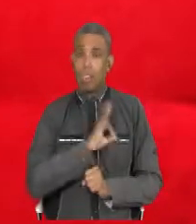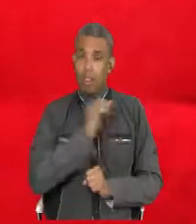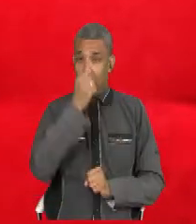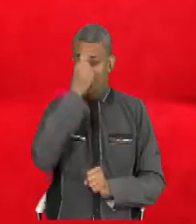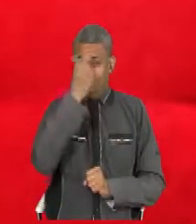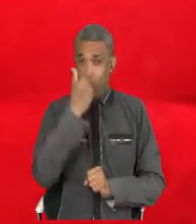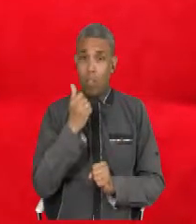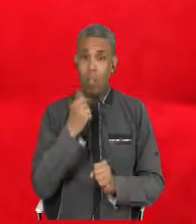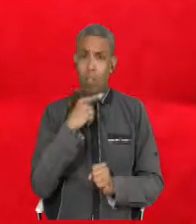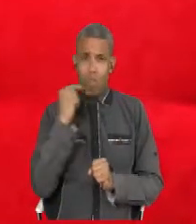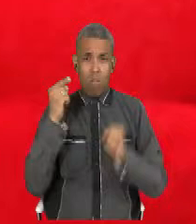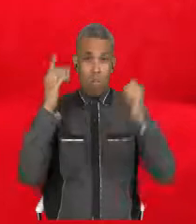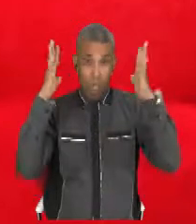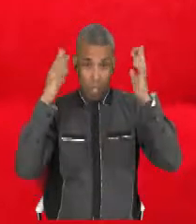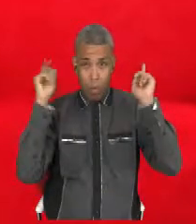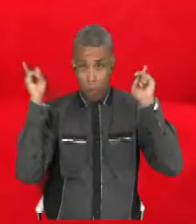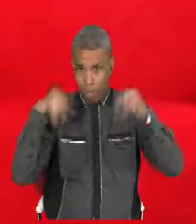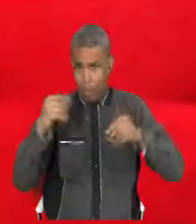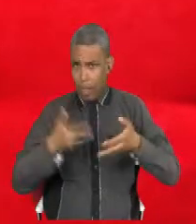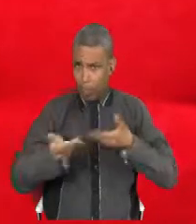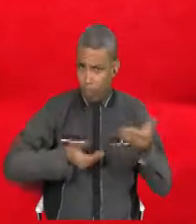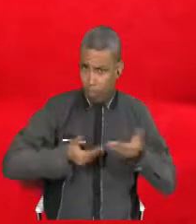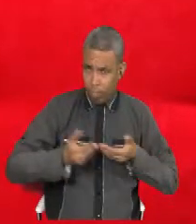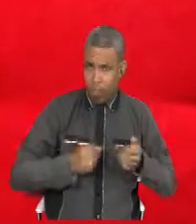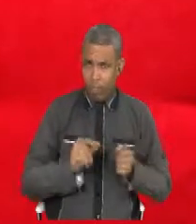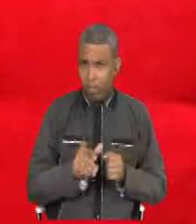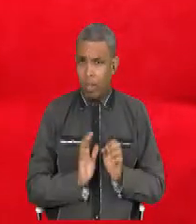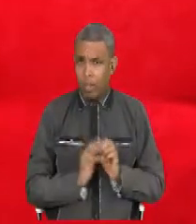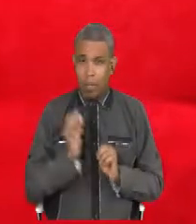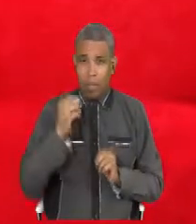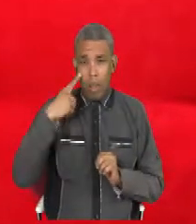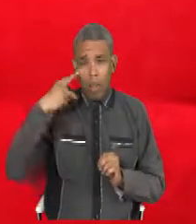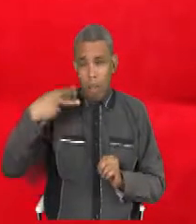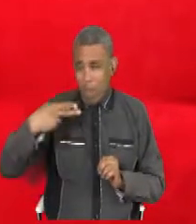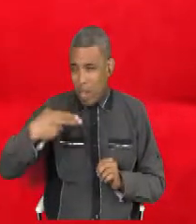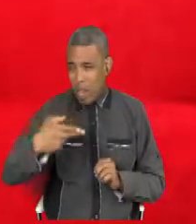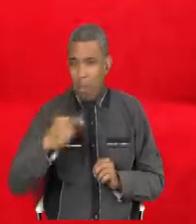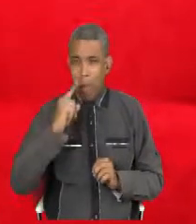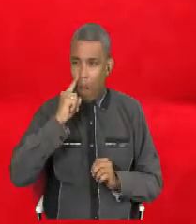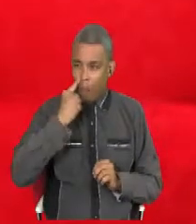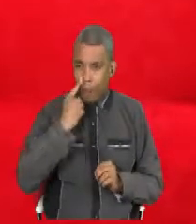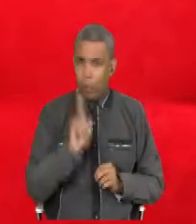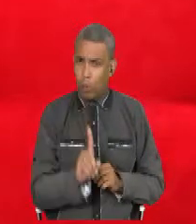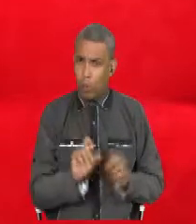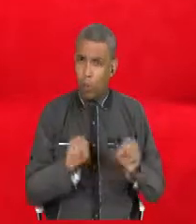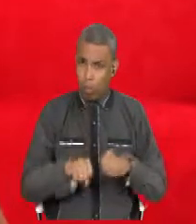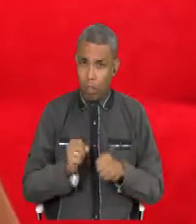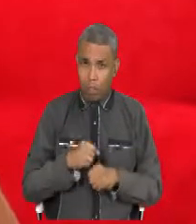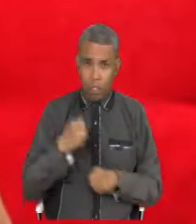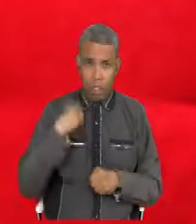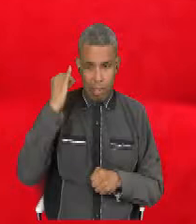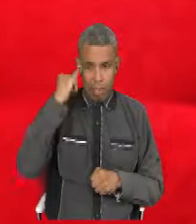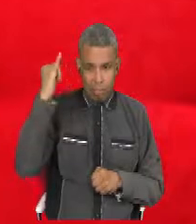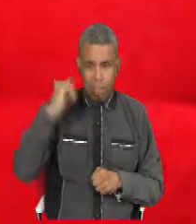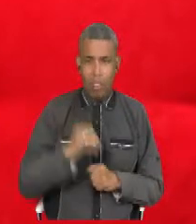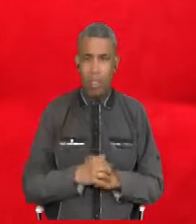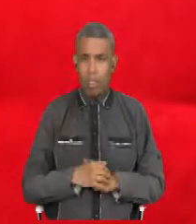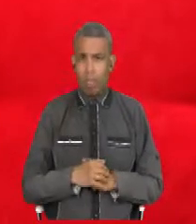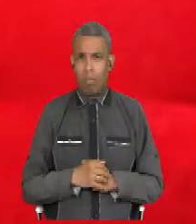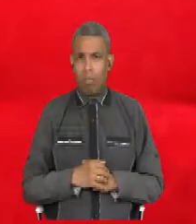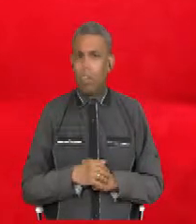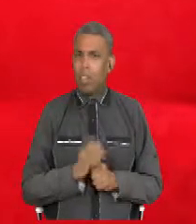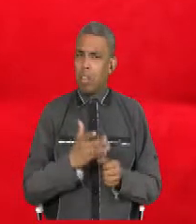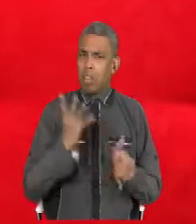no hay excusa para dejar de probar cosas nuevas, para salir de la rutina. Hay presentaciones pequeñas desde 5,000 pesos en